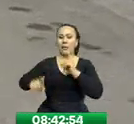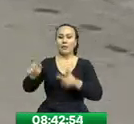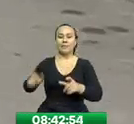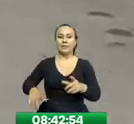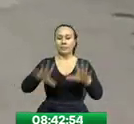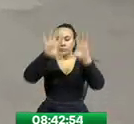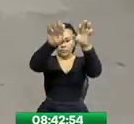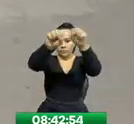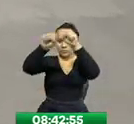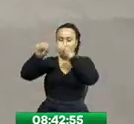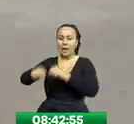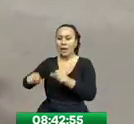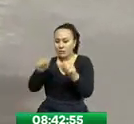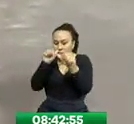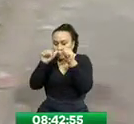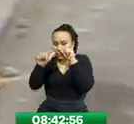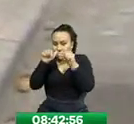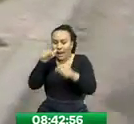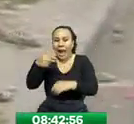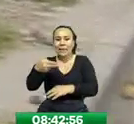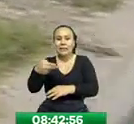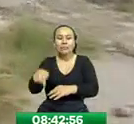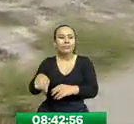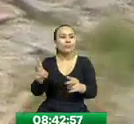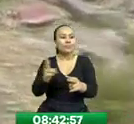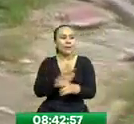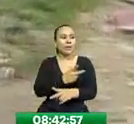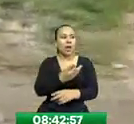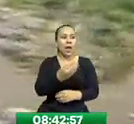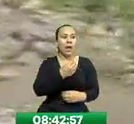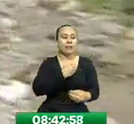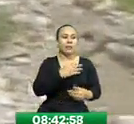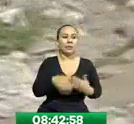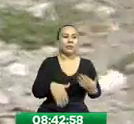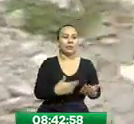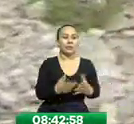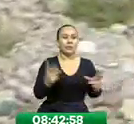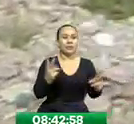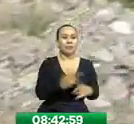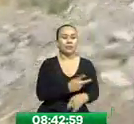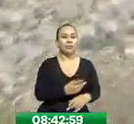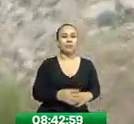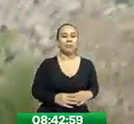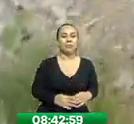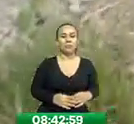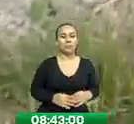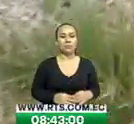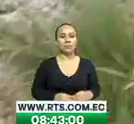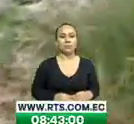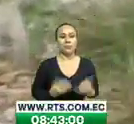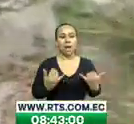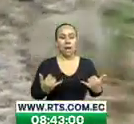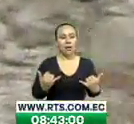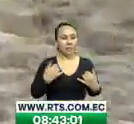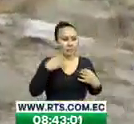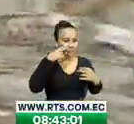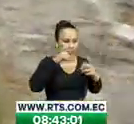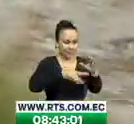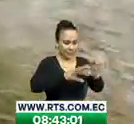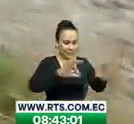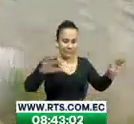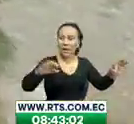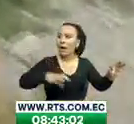consumidoras de droga de este sitio. Nosotros también hicimos un recorrido también internamente y encontramos de todo. Mire, hasta